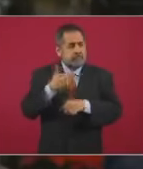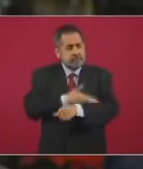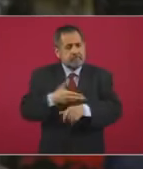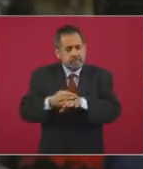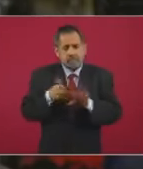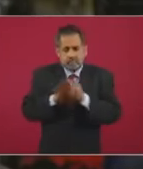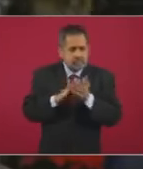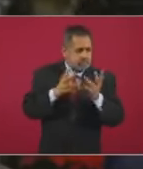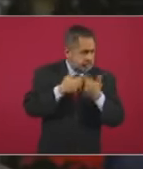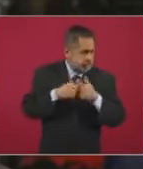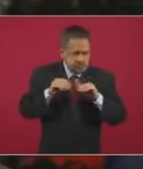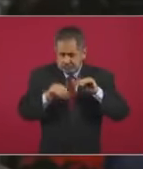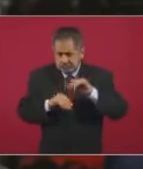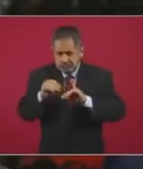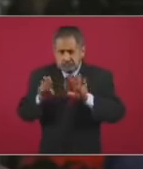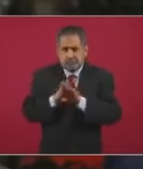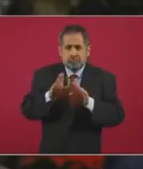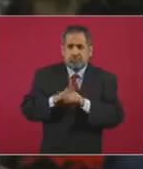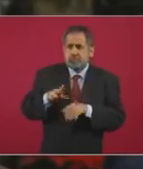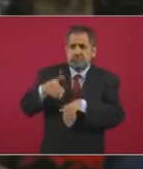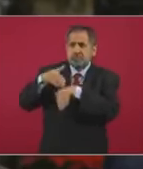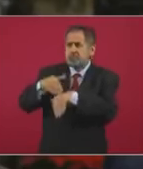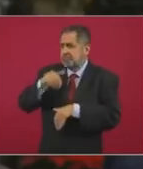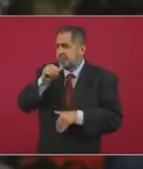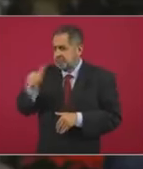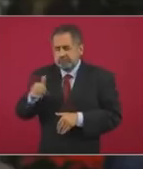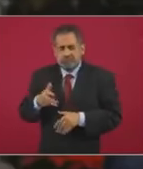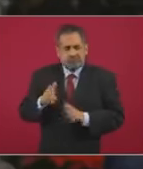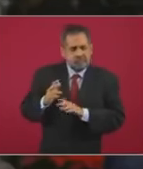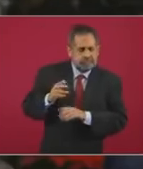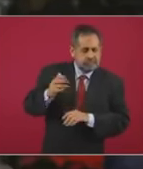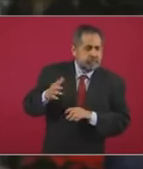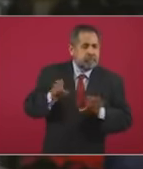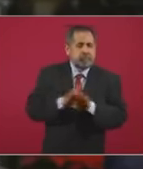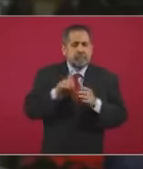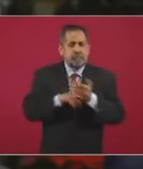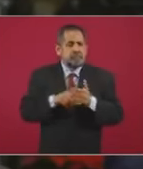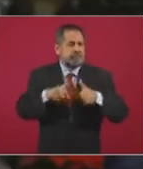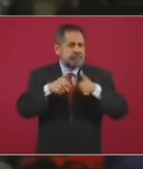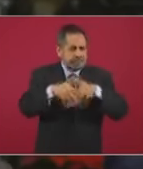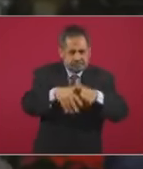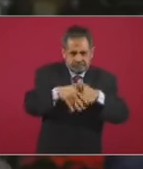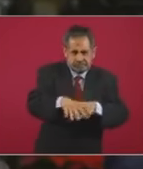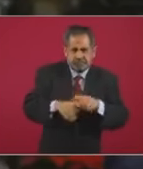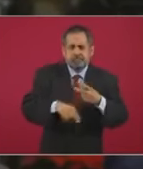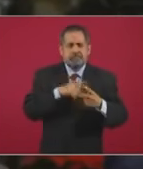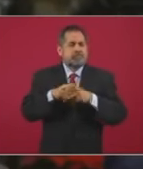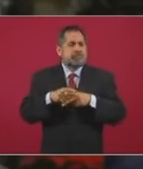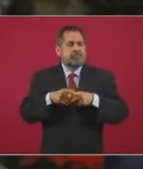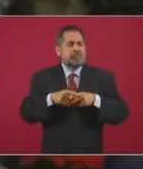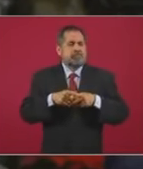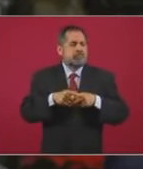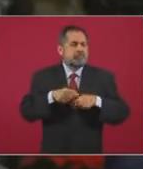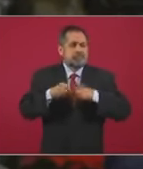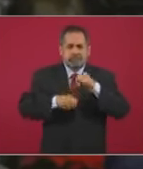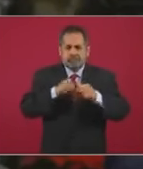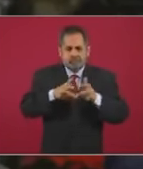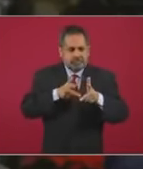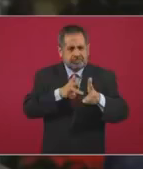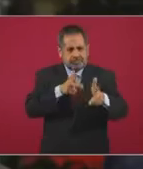manera articulada una desobediencia civil pacífica. Se trata de marchas, de paseos